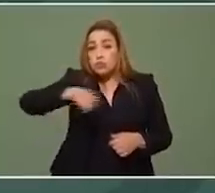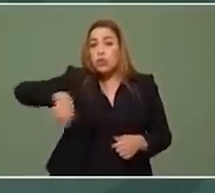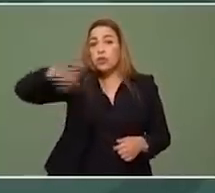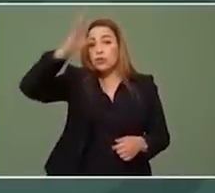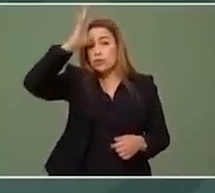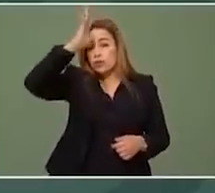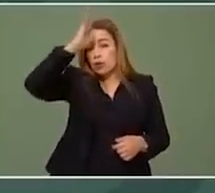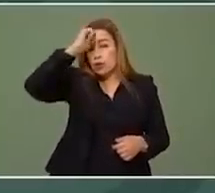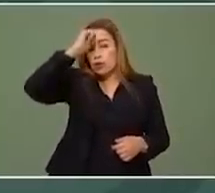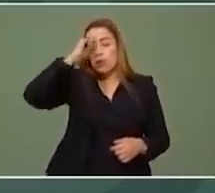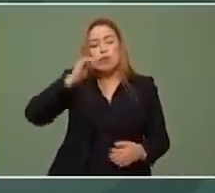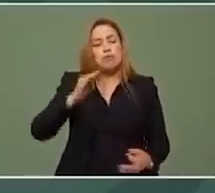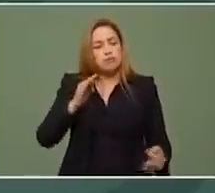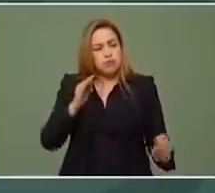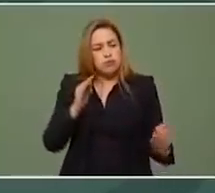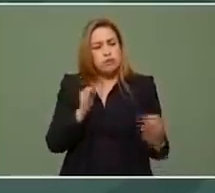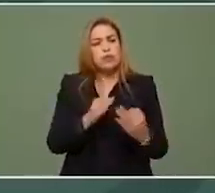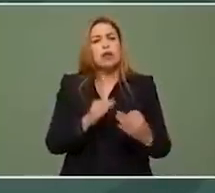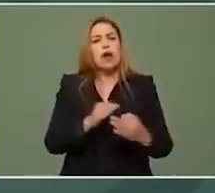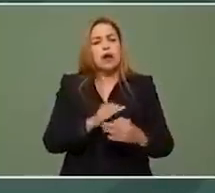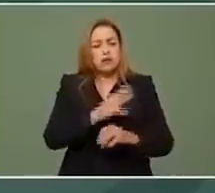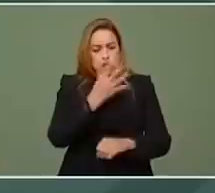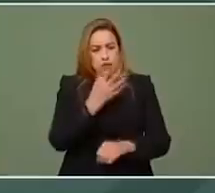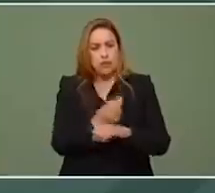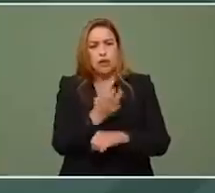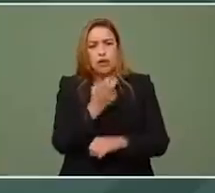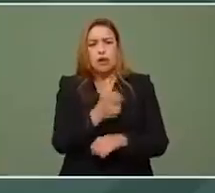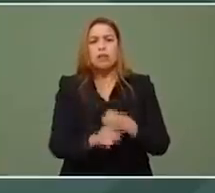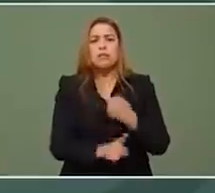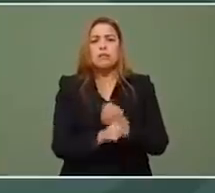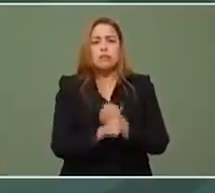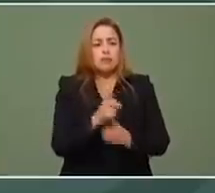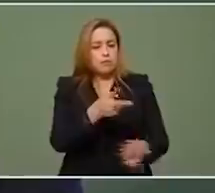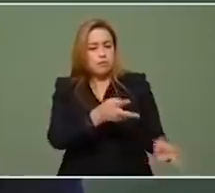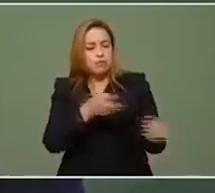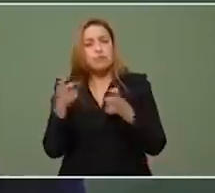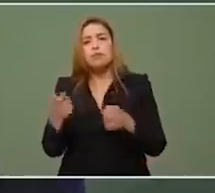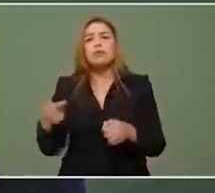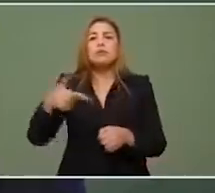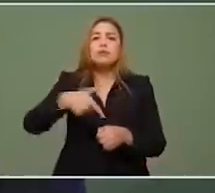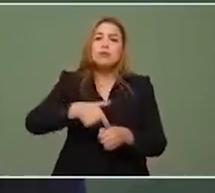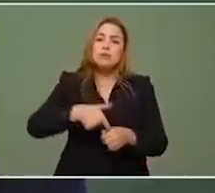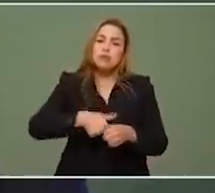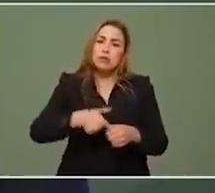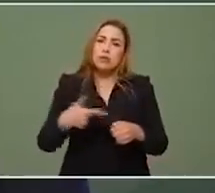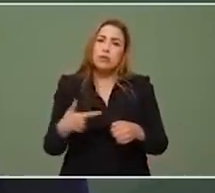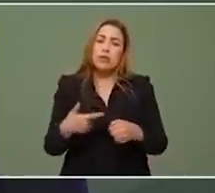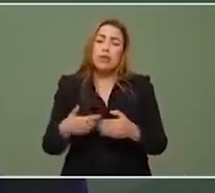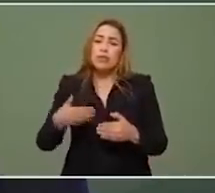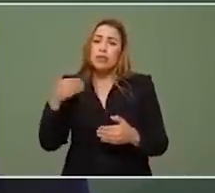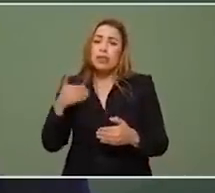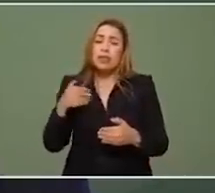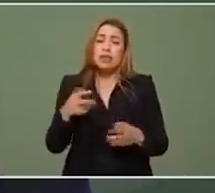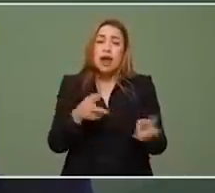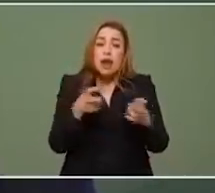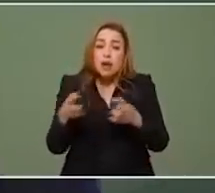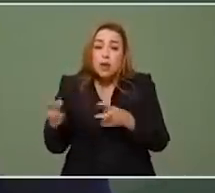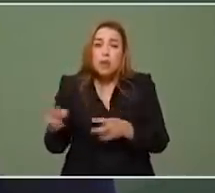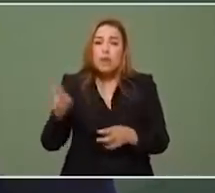enfrentar el robo de combustible se robaban 70 mil barriles diarios